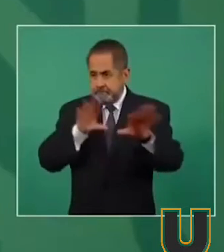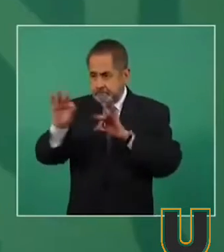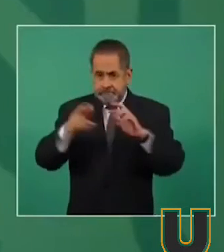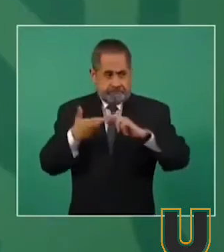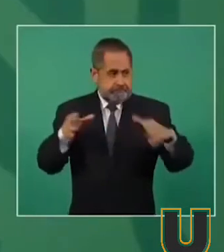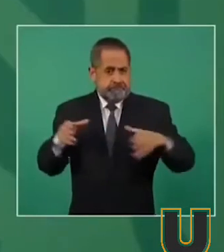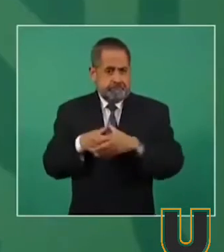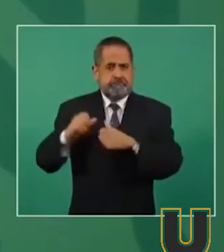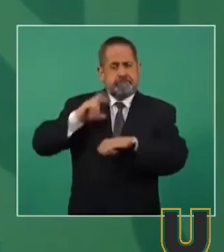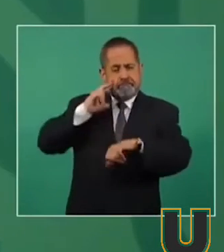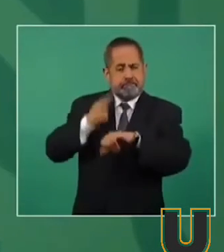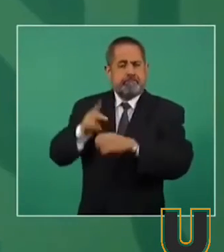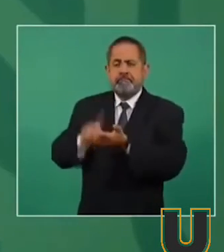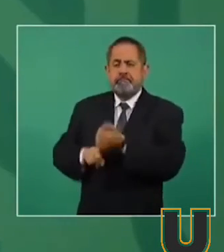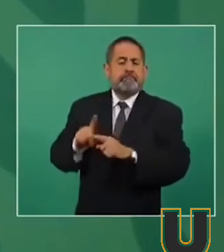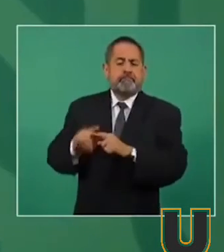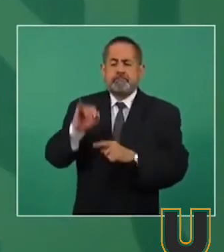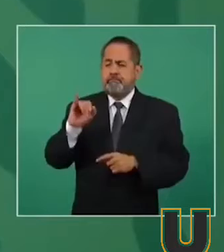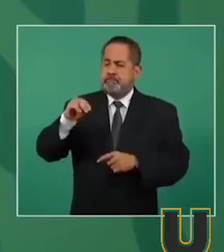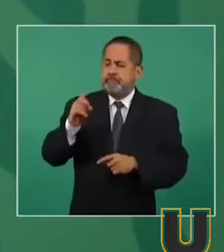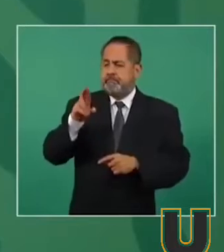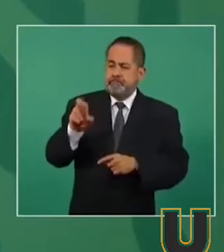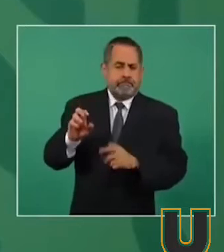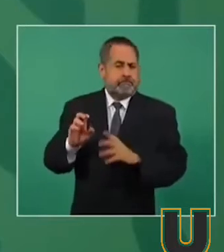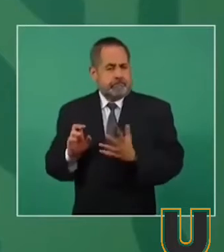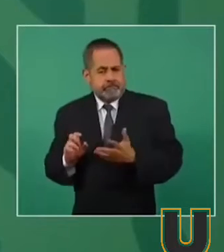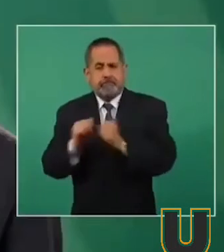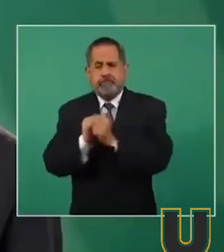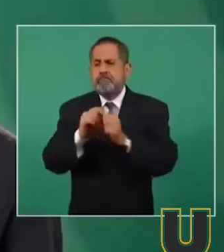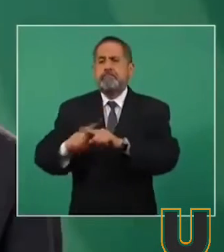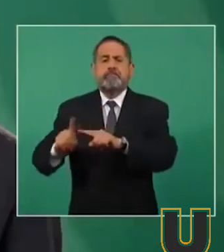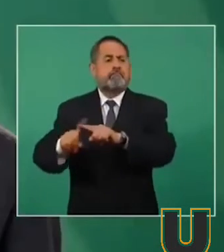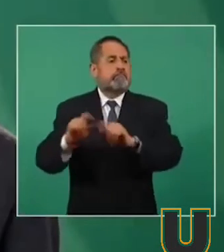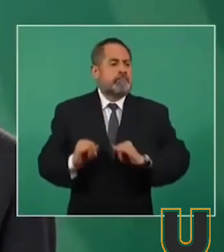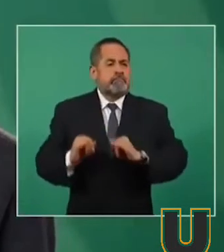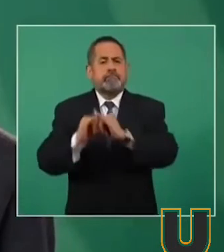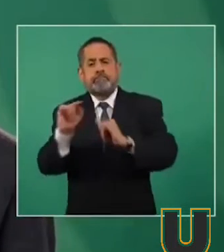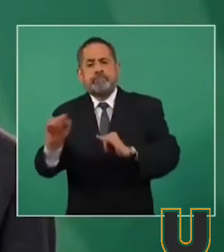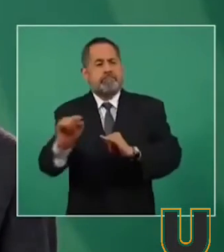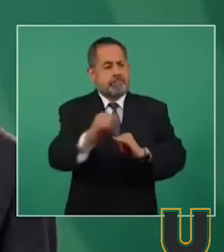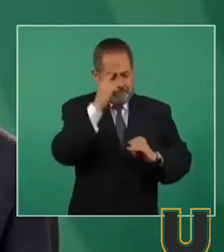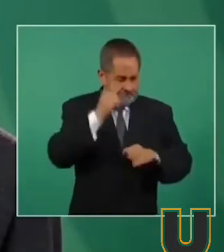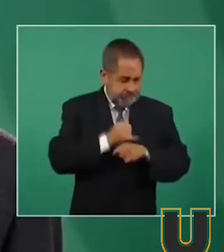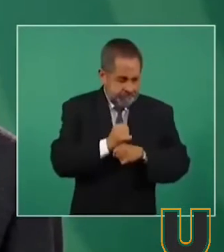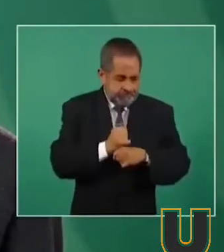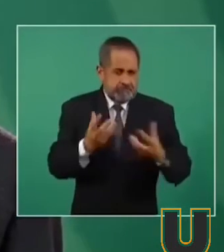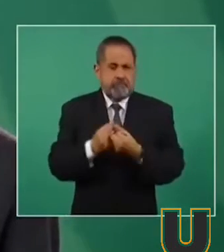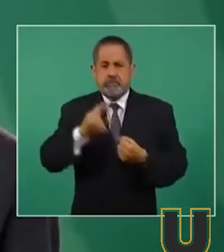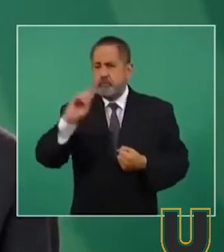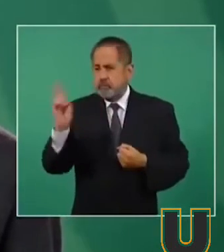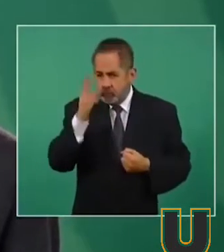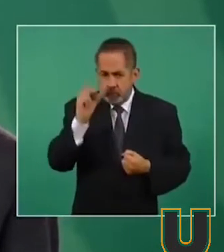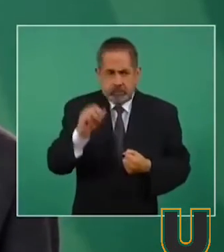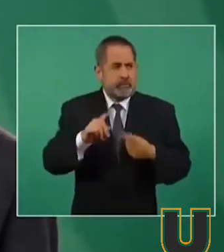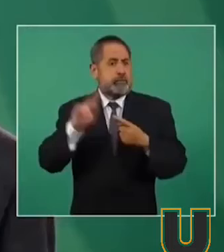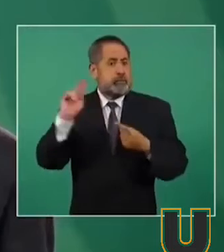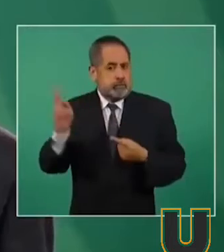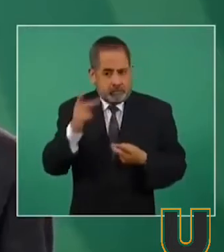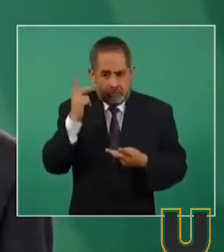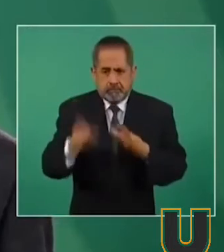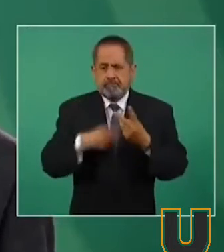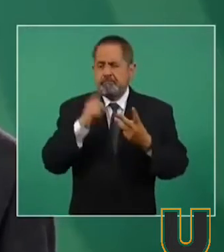La coordina el INDRE como Laboratorio Nacional de Referencia y participan múltiples institutos de investigación de la UNAM y de varias del